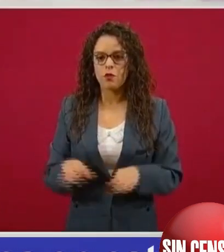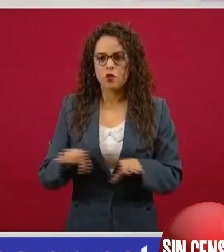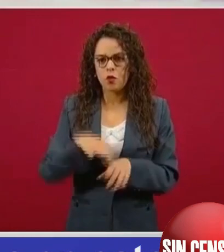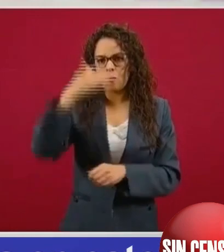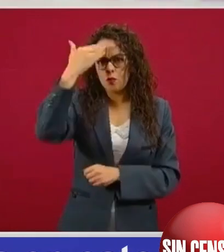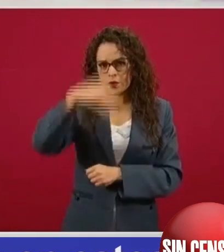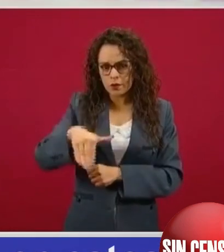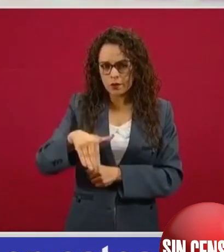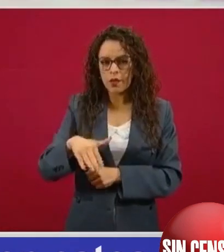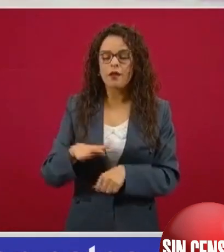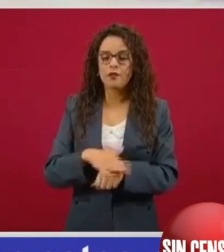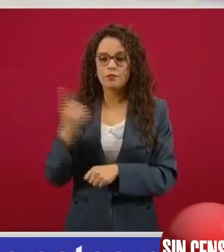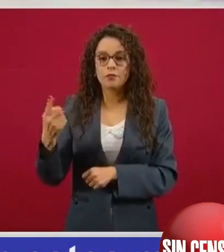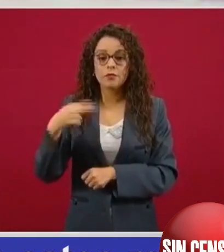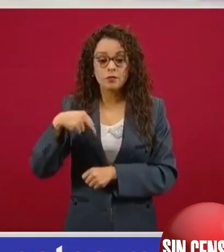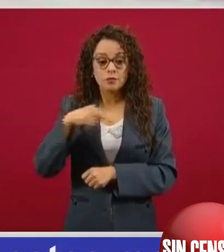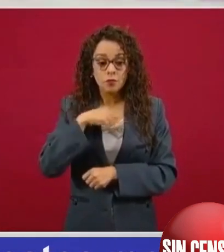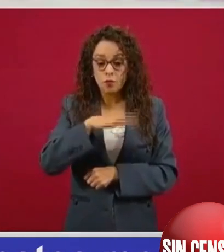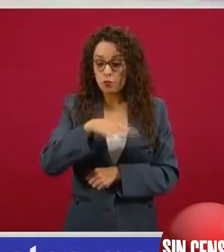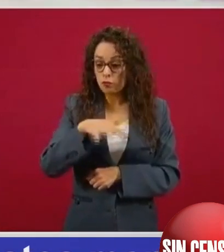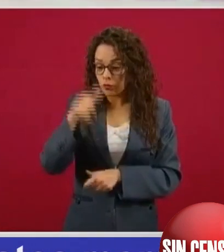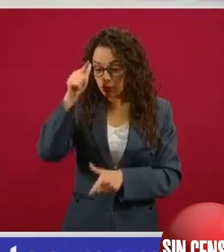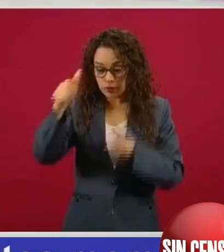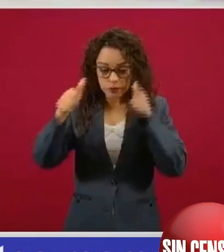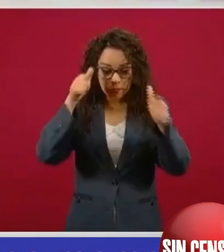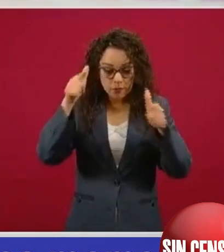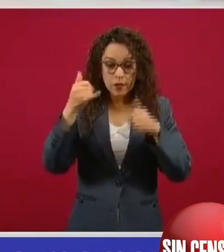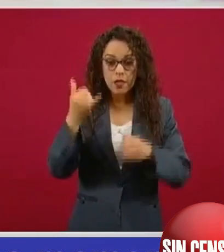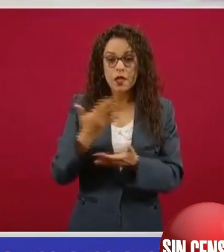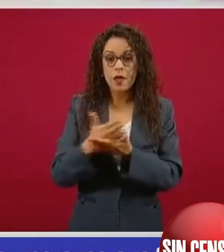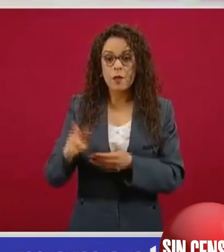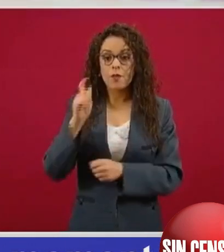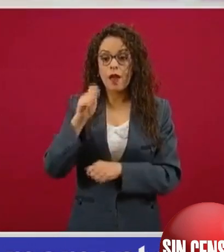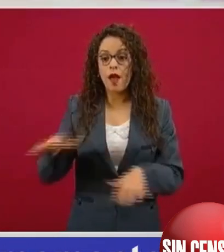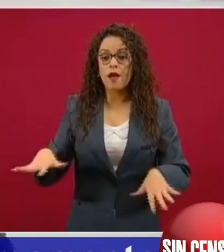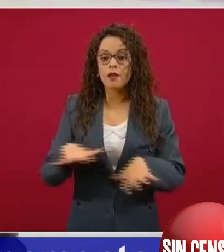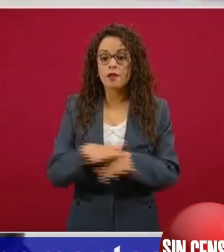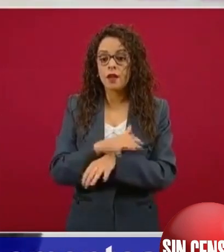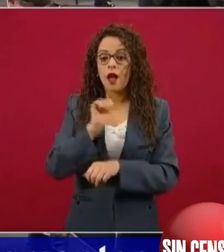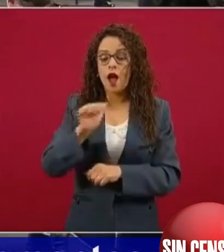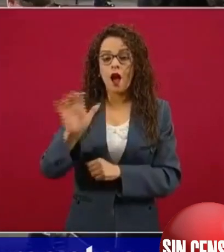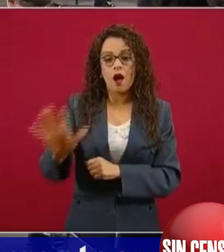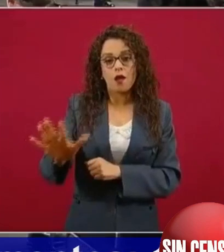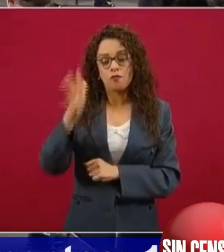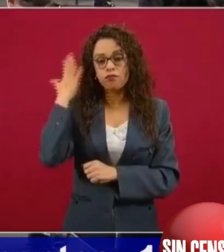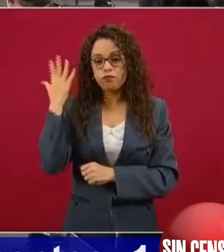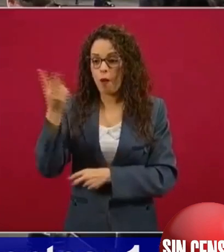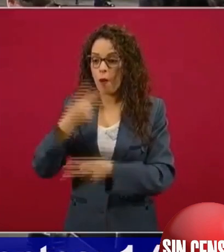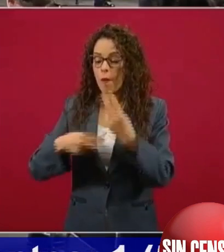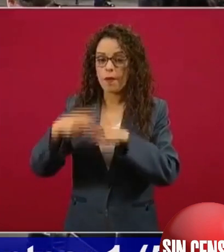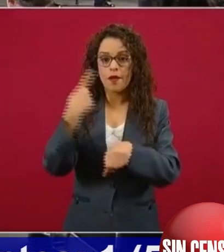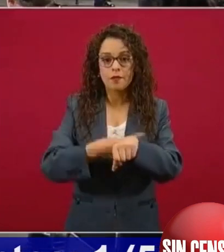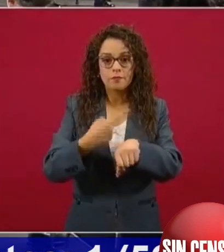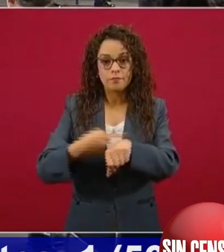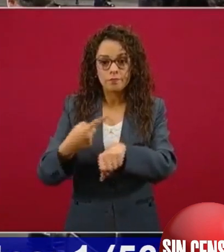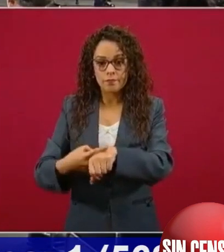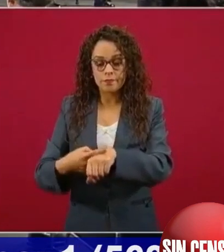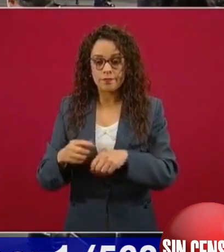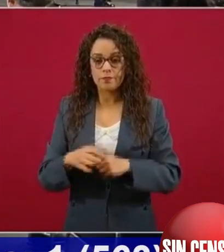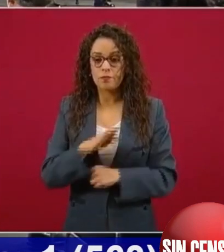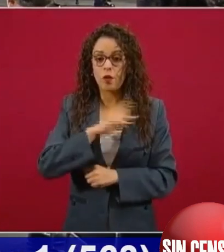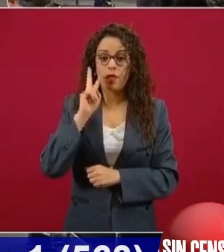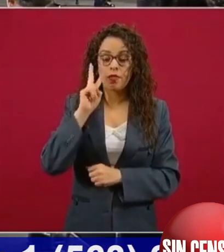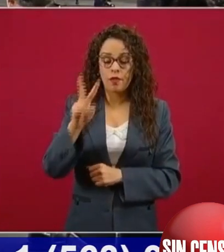encontramos más, o además hay un cambio en la velocidad de ocurrencia de los casos, con lo que está en el panel del